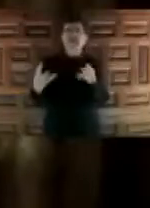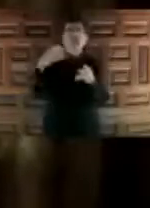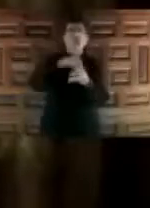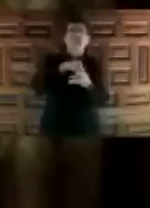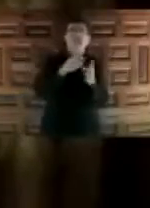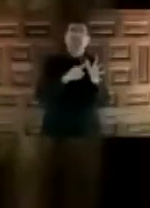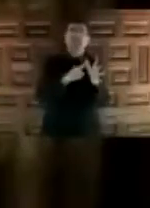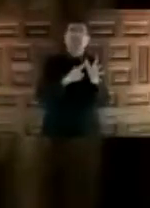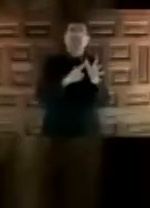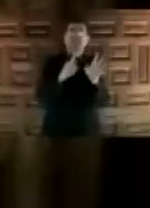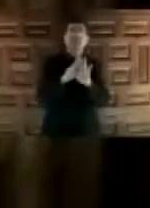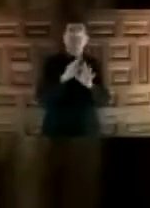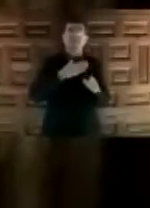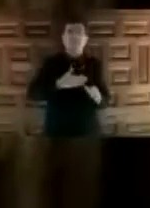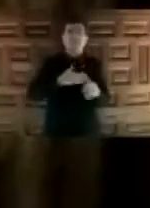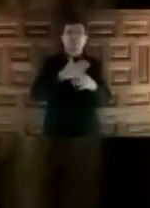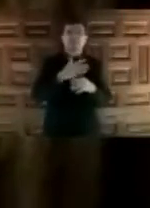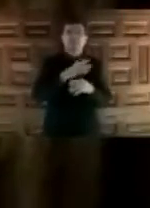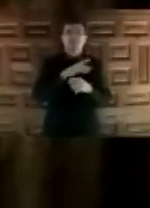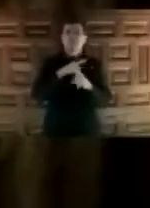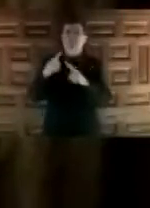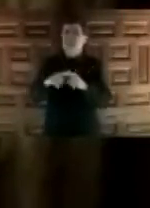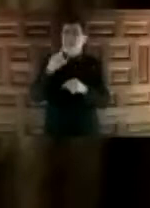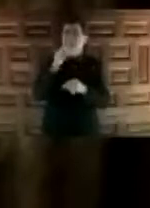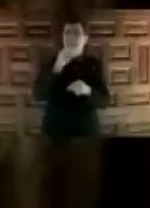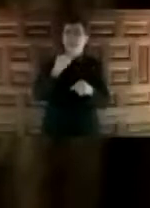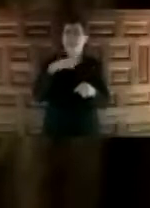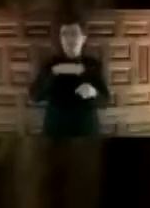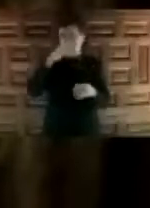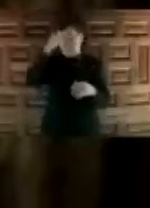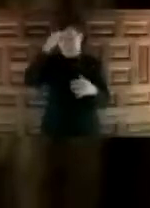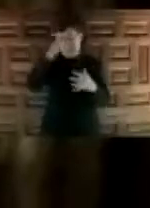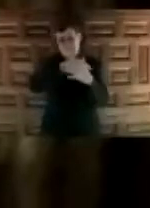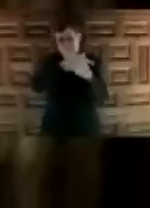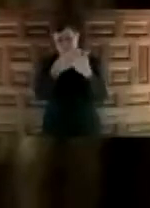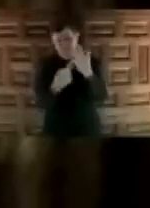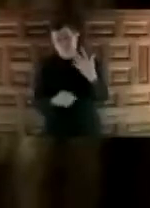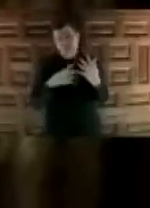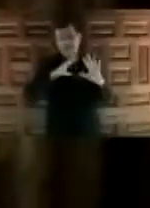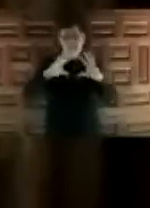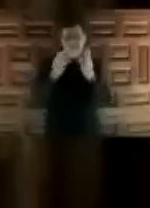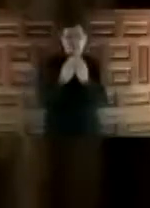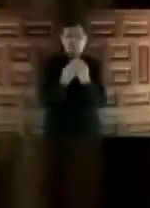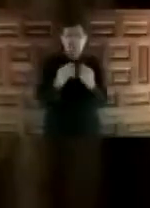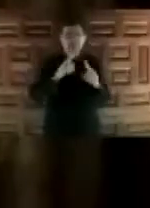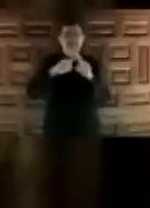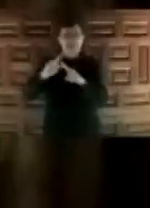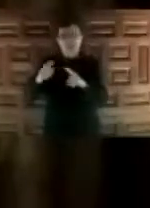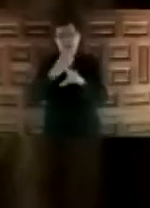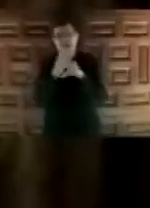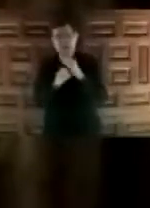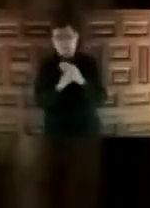inclusión y el quinto la democracia. De estos considero que se desprenden un conjunto de